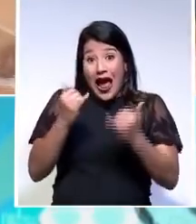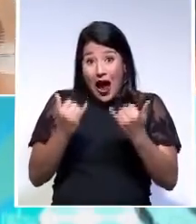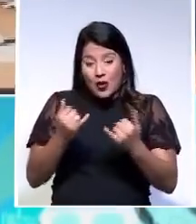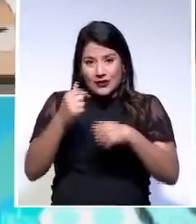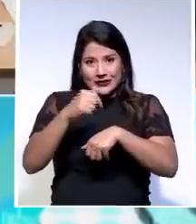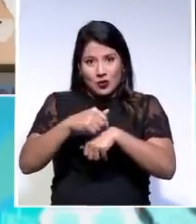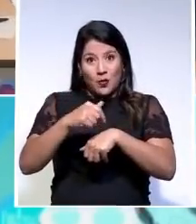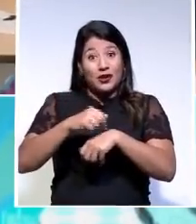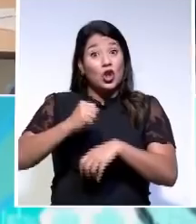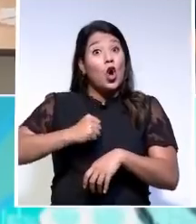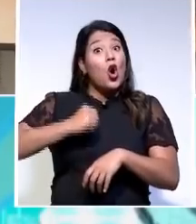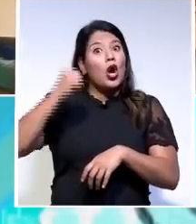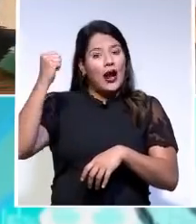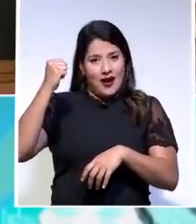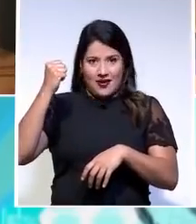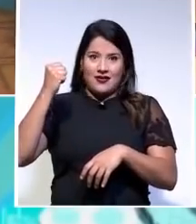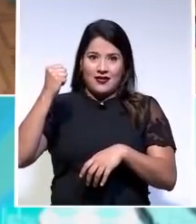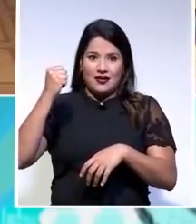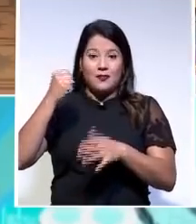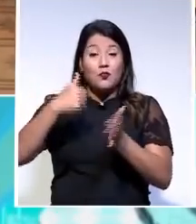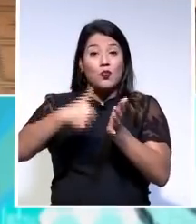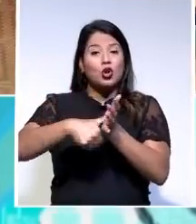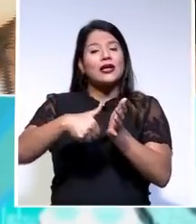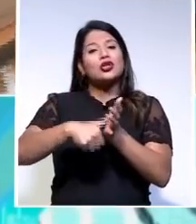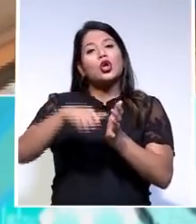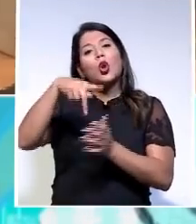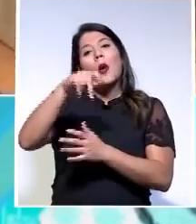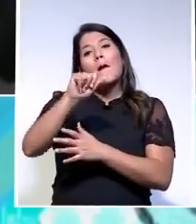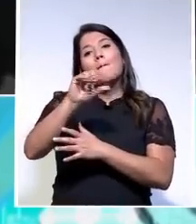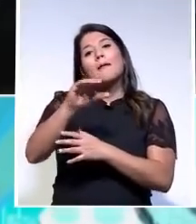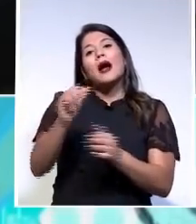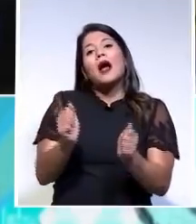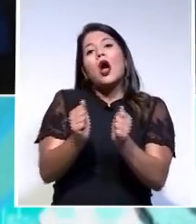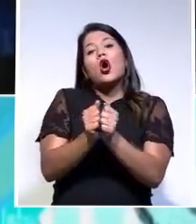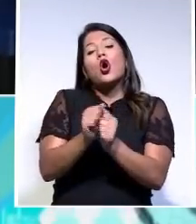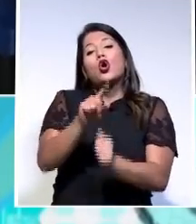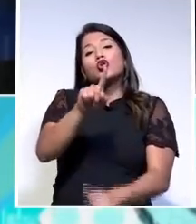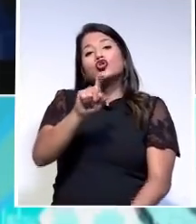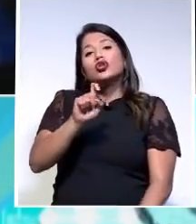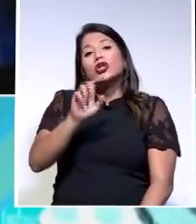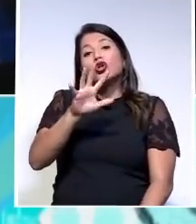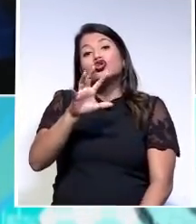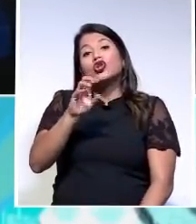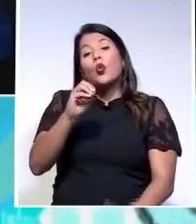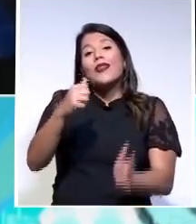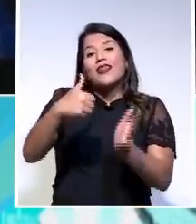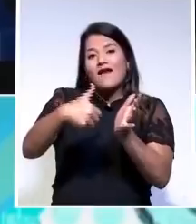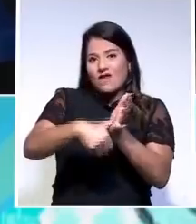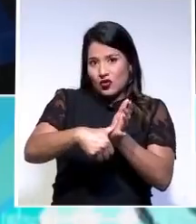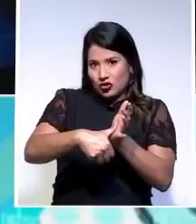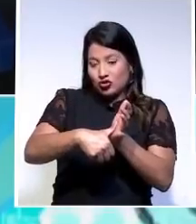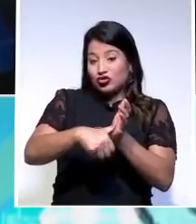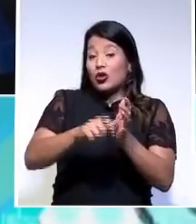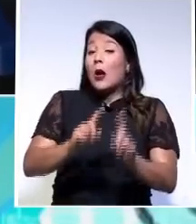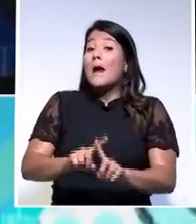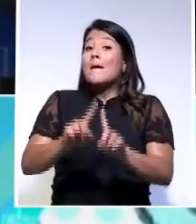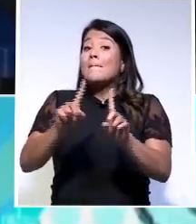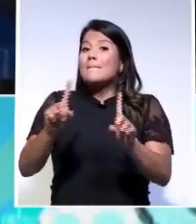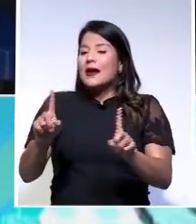la elección del Partido Acción Ciudadana a lo interno con 150 votos a su favor. Sin embargo, las